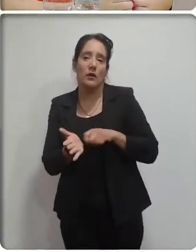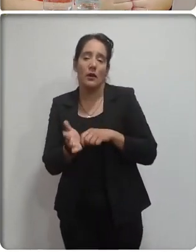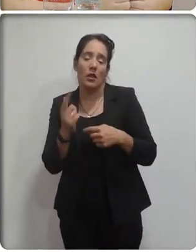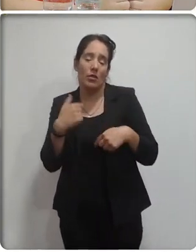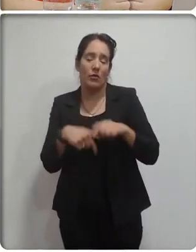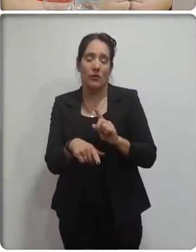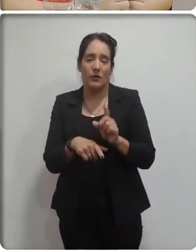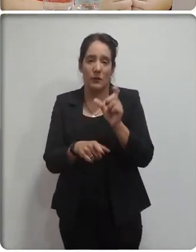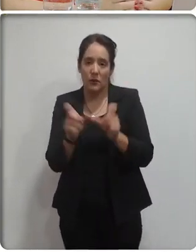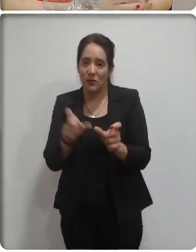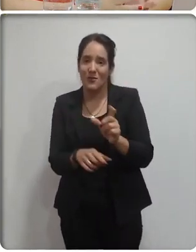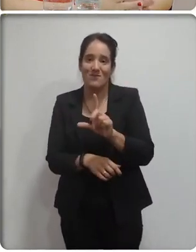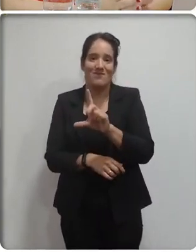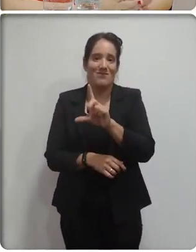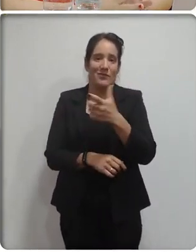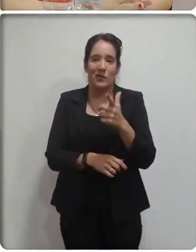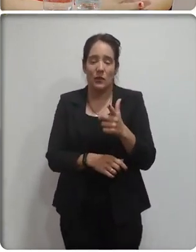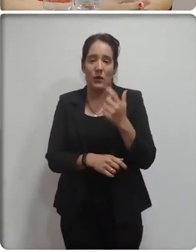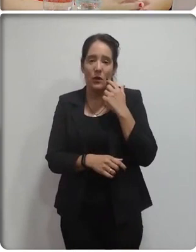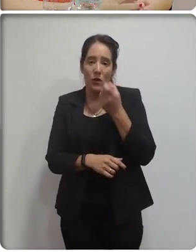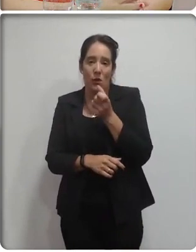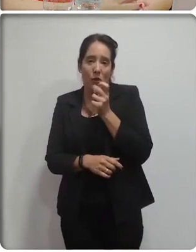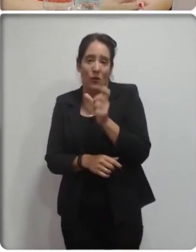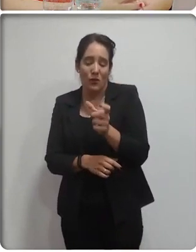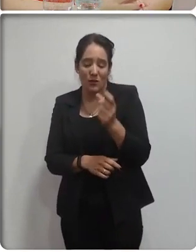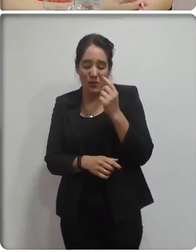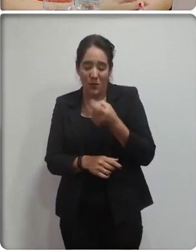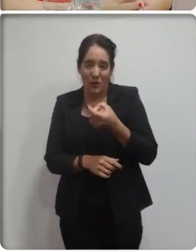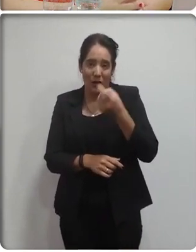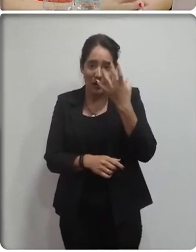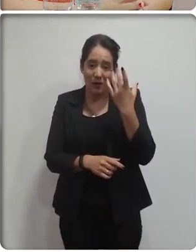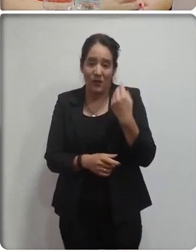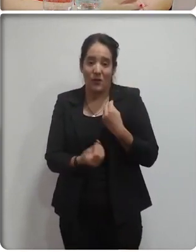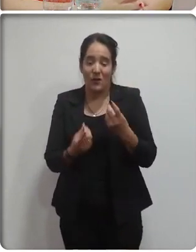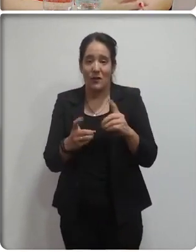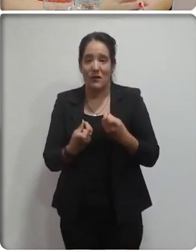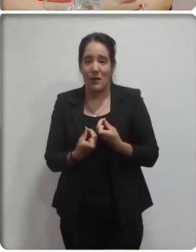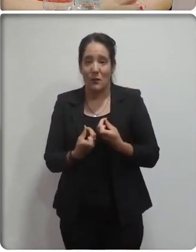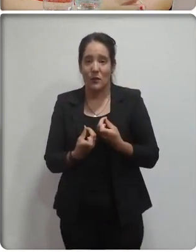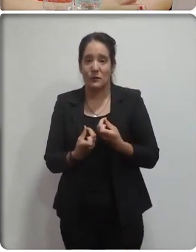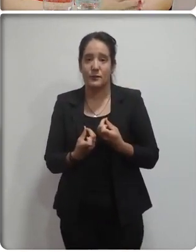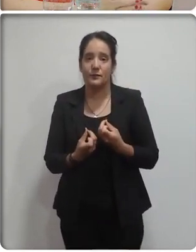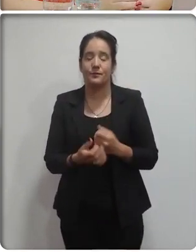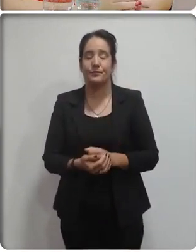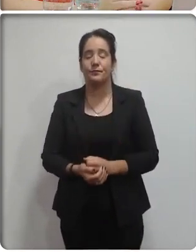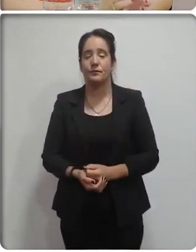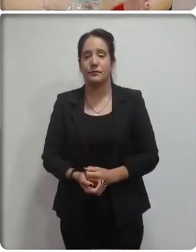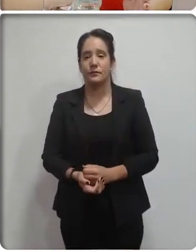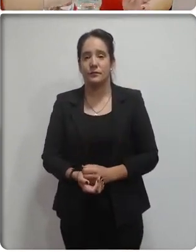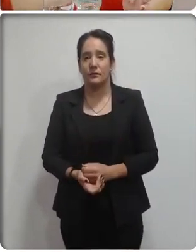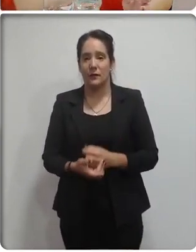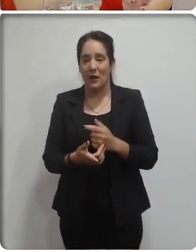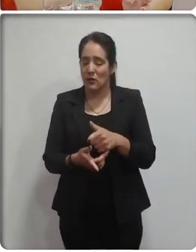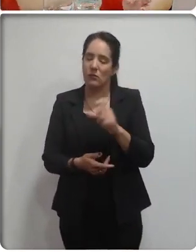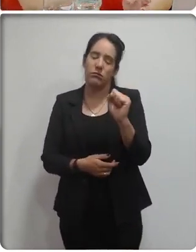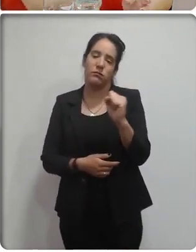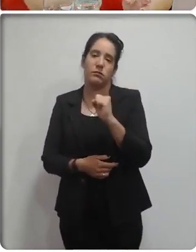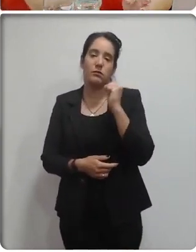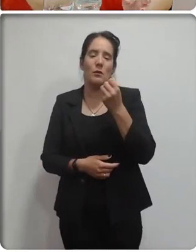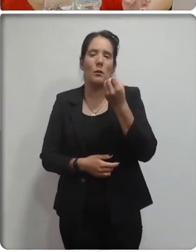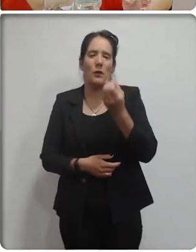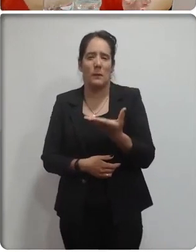asistencial. No hay una definición taxativa de las condiciones a tratar ni un paquete de prestaciones explícito. Esto es bien importante